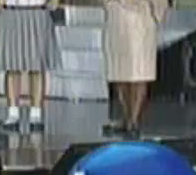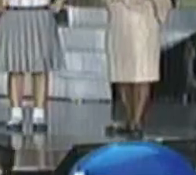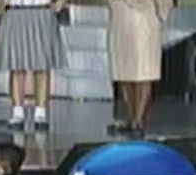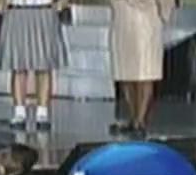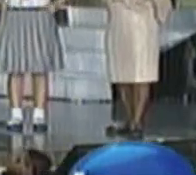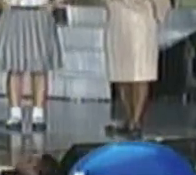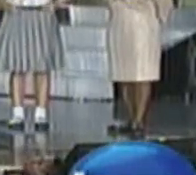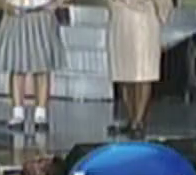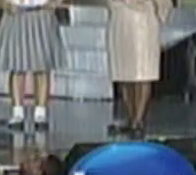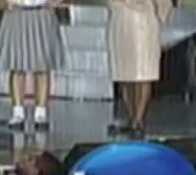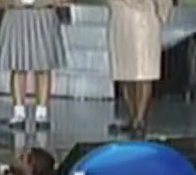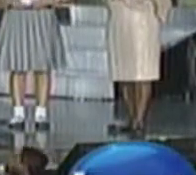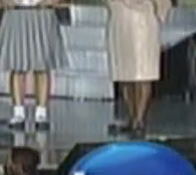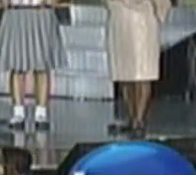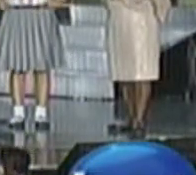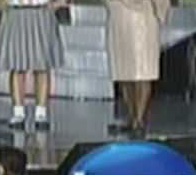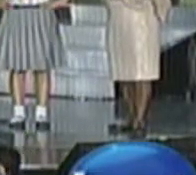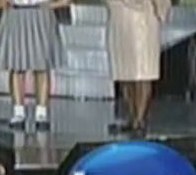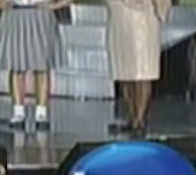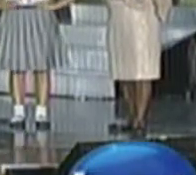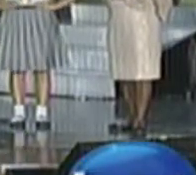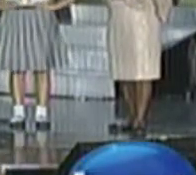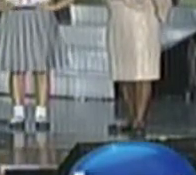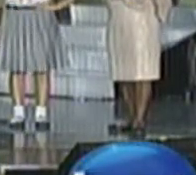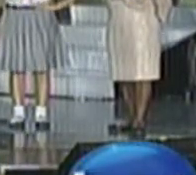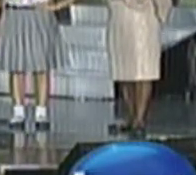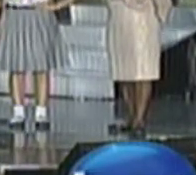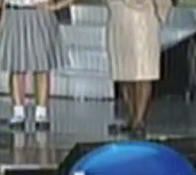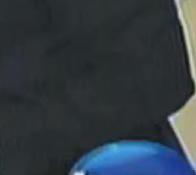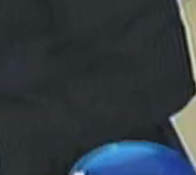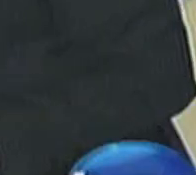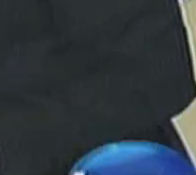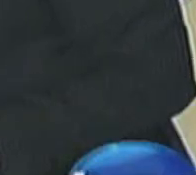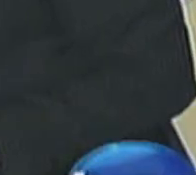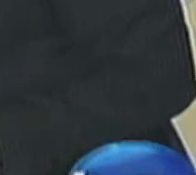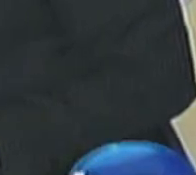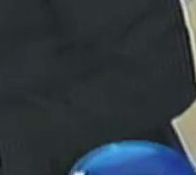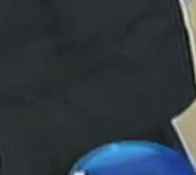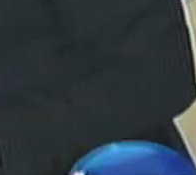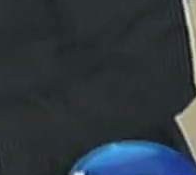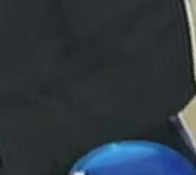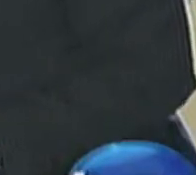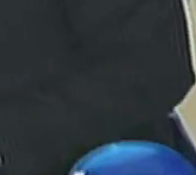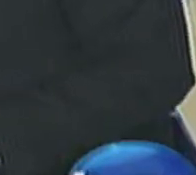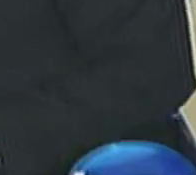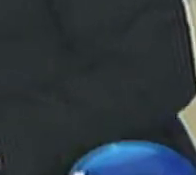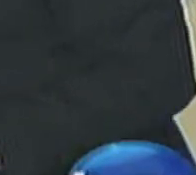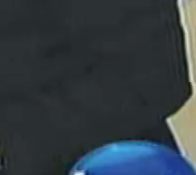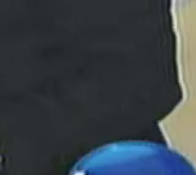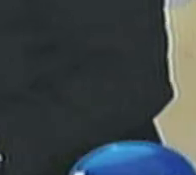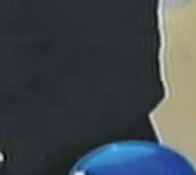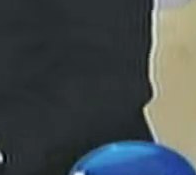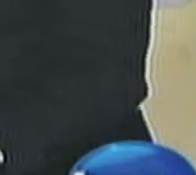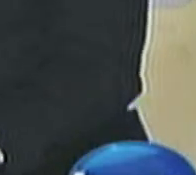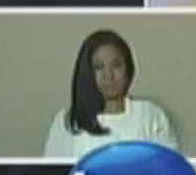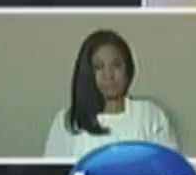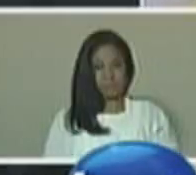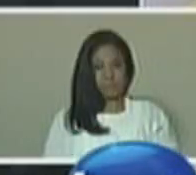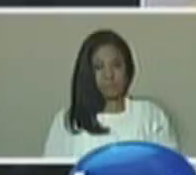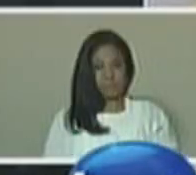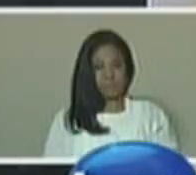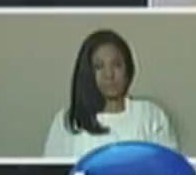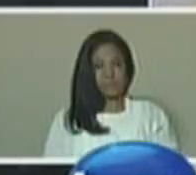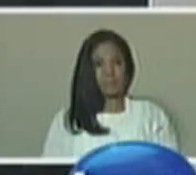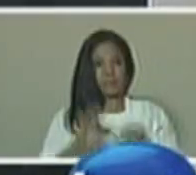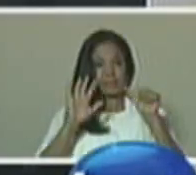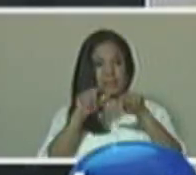esperado. Ahora sí ya tenemos en nuestras manos. Sexto lugar, Juan David. Danos el ganador del sexto lugar. El sexto